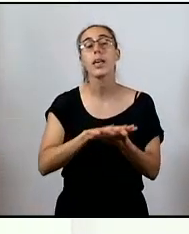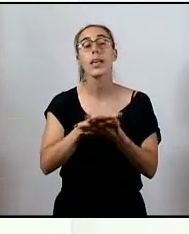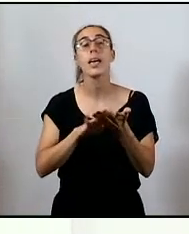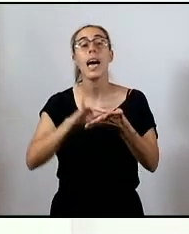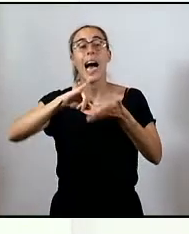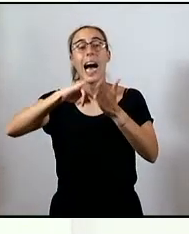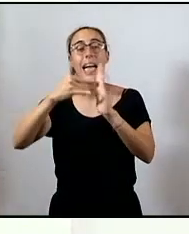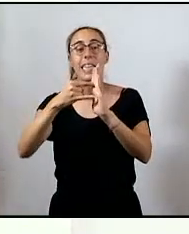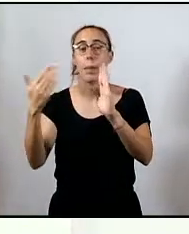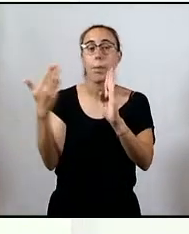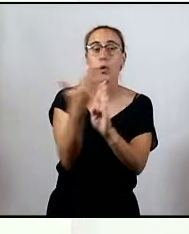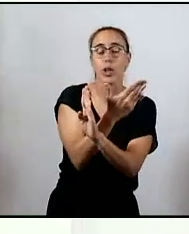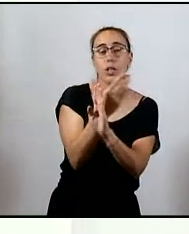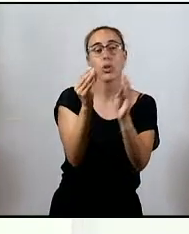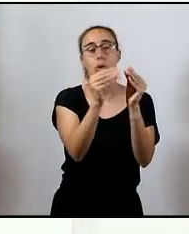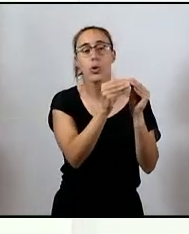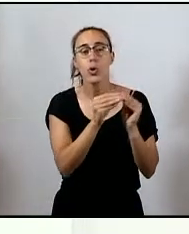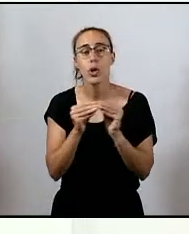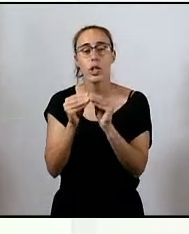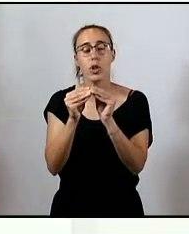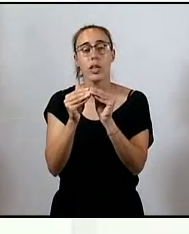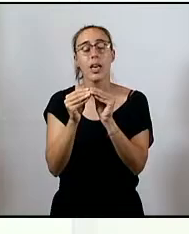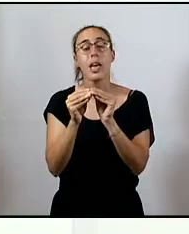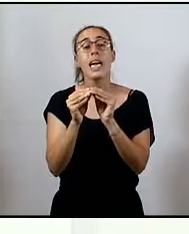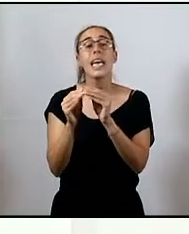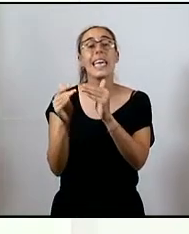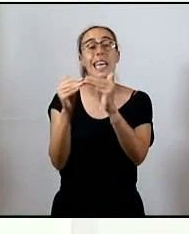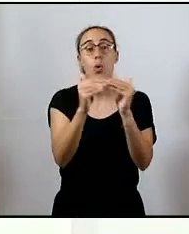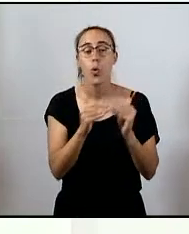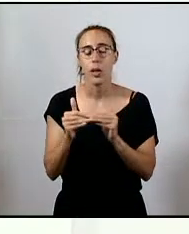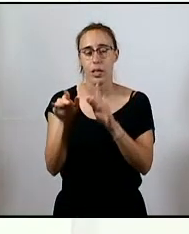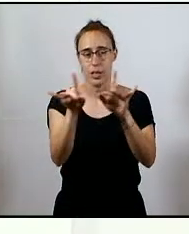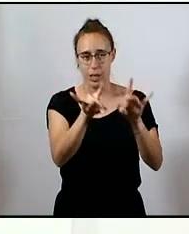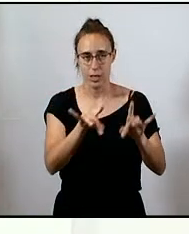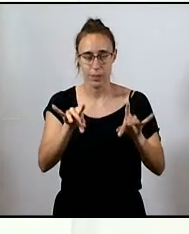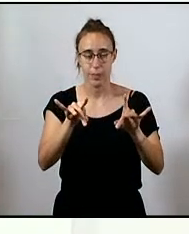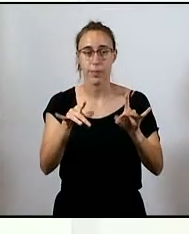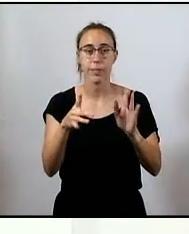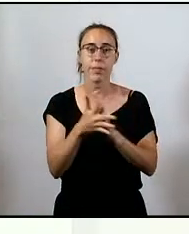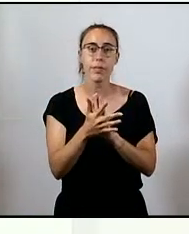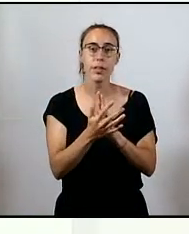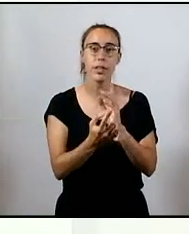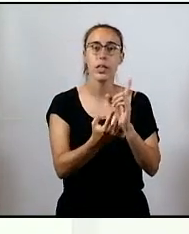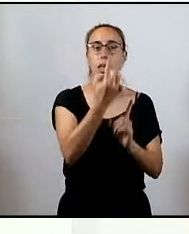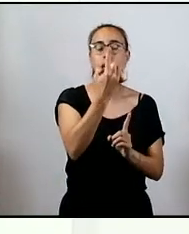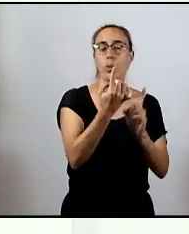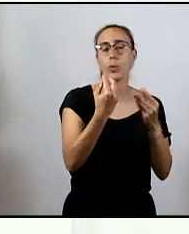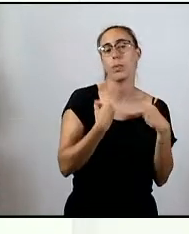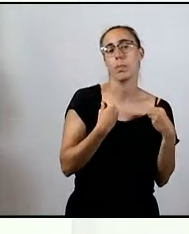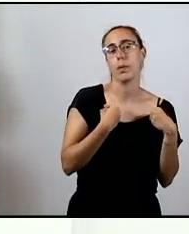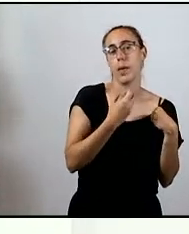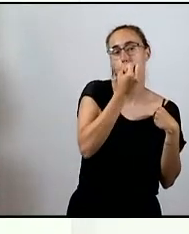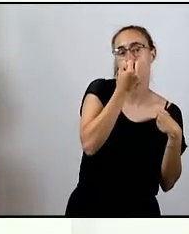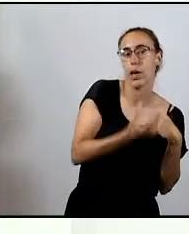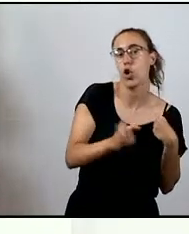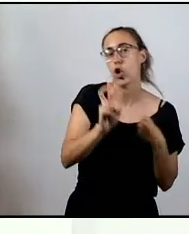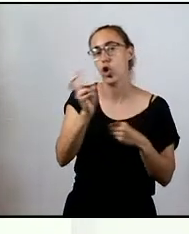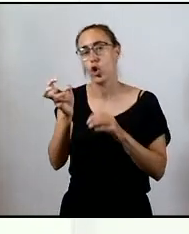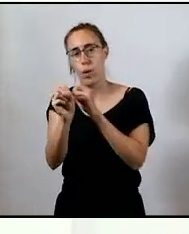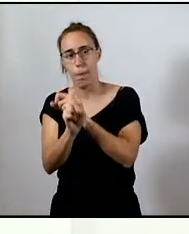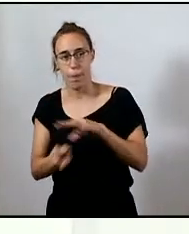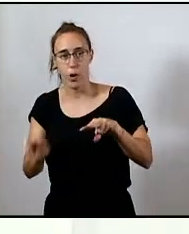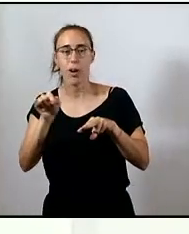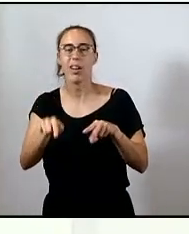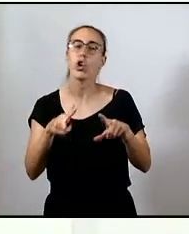de cohesión y de igualdad territorial, de evitar que haya unos que vivan mejor que otros. Esa es